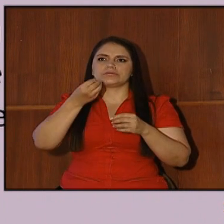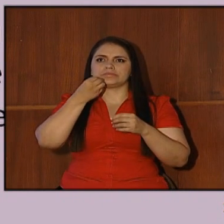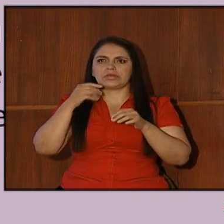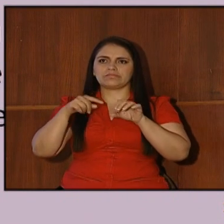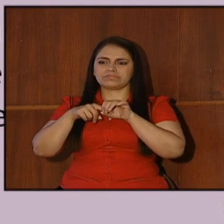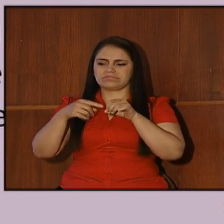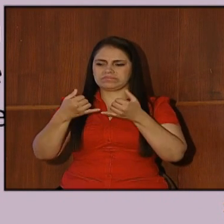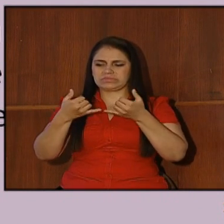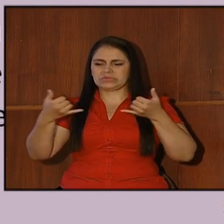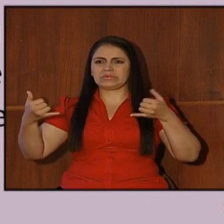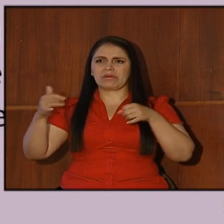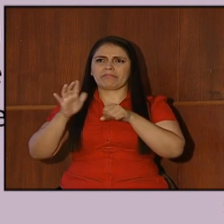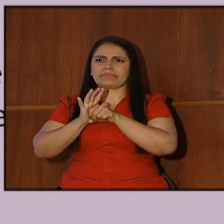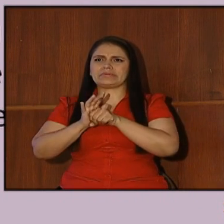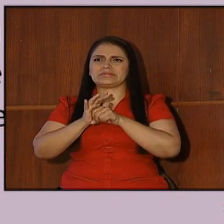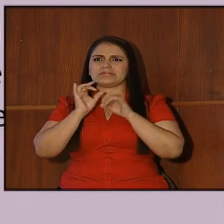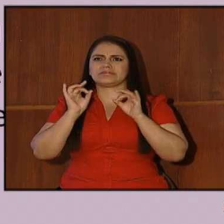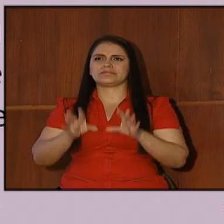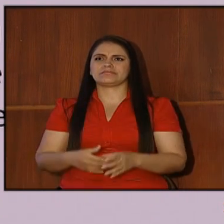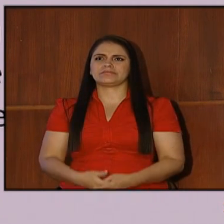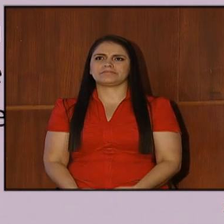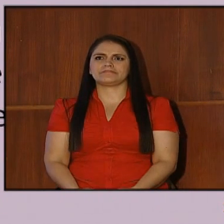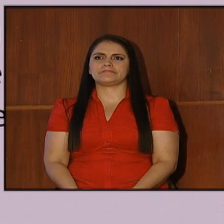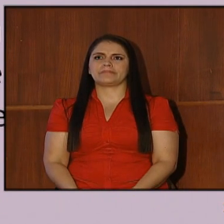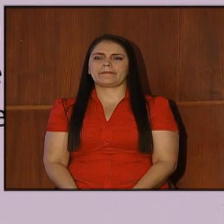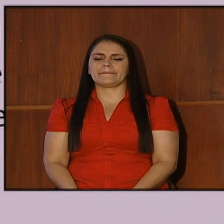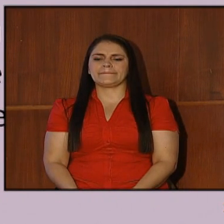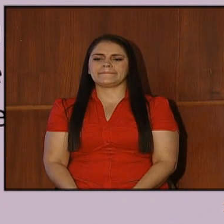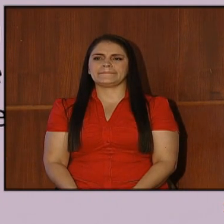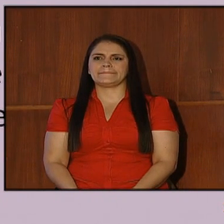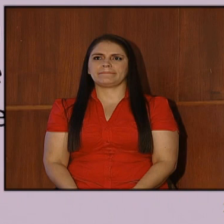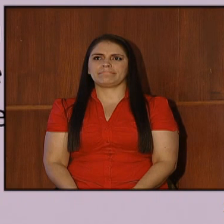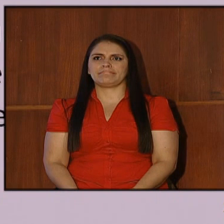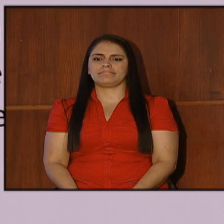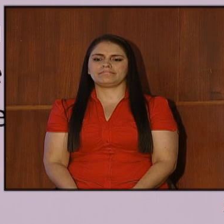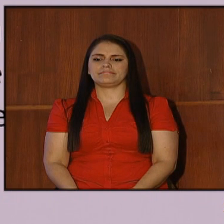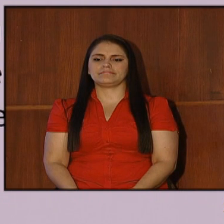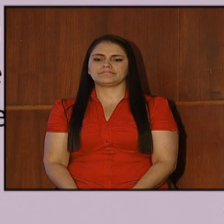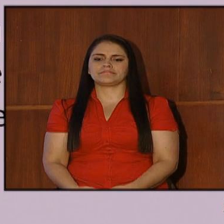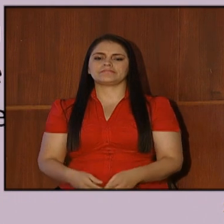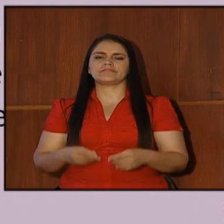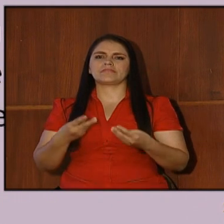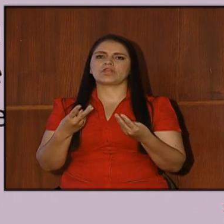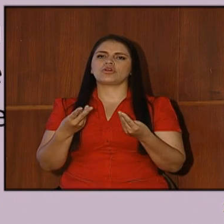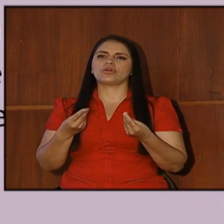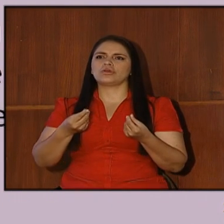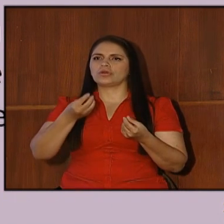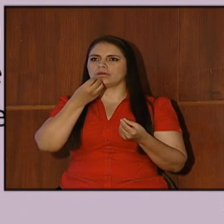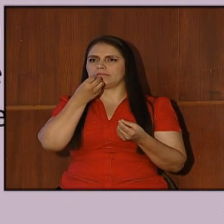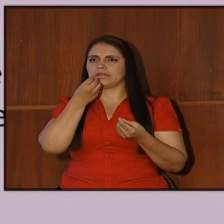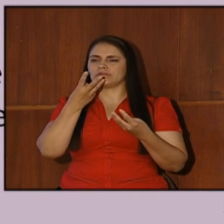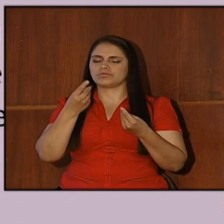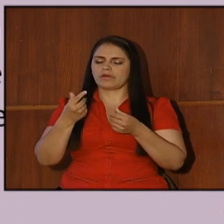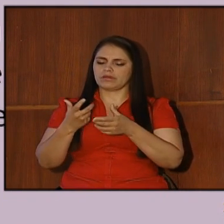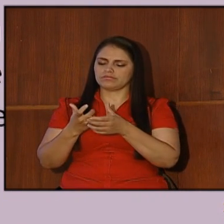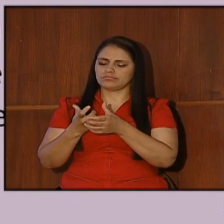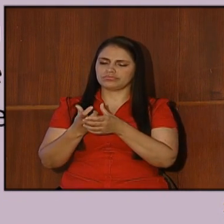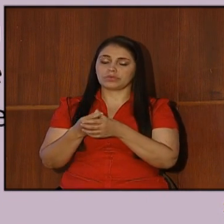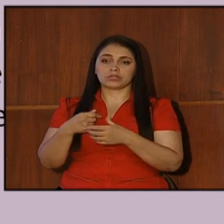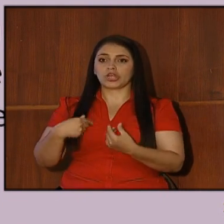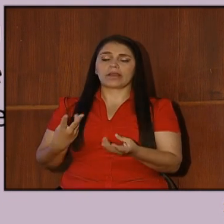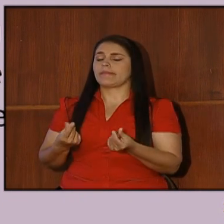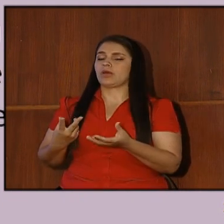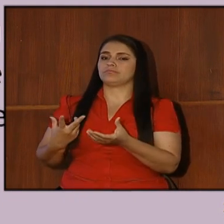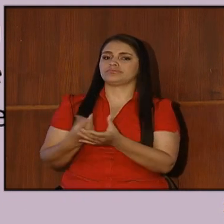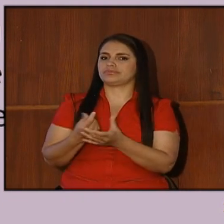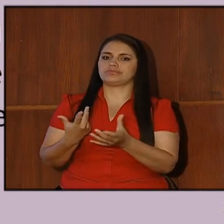si no se me va a tapar la sonda. Pase el alimento en forma lenta, más o menos lo que una persona demora en comer. ¿Cuánto nos demoramos en